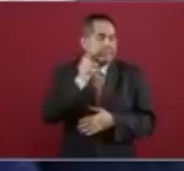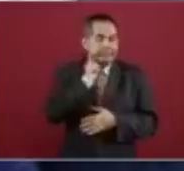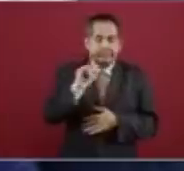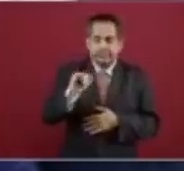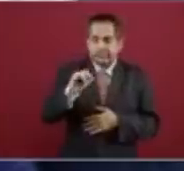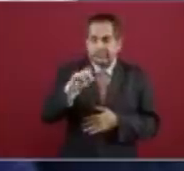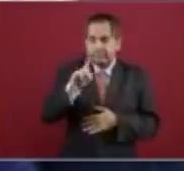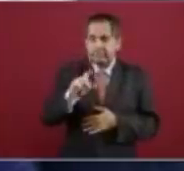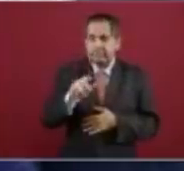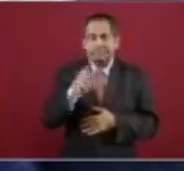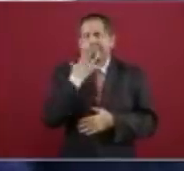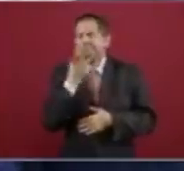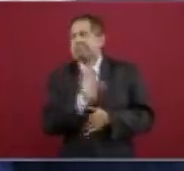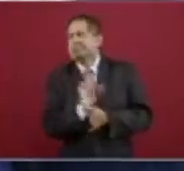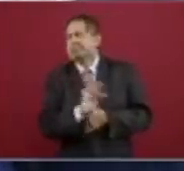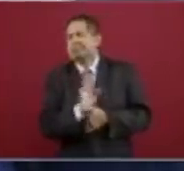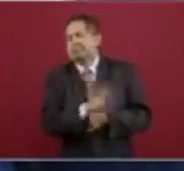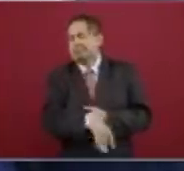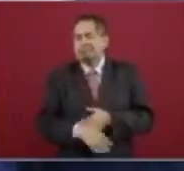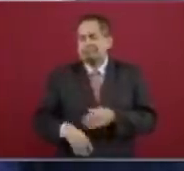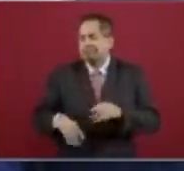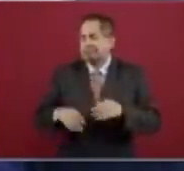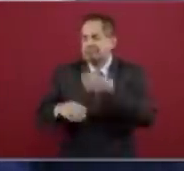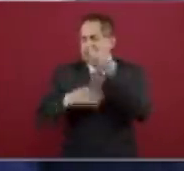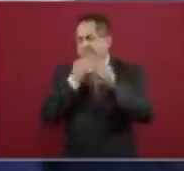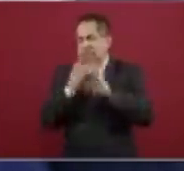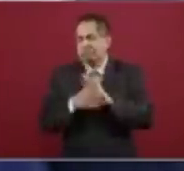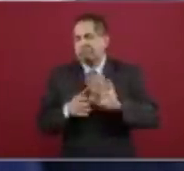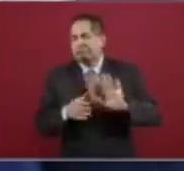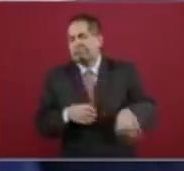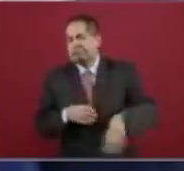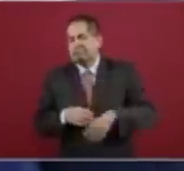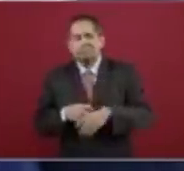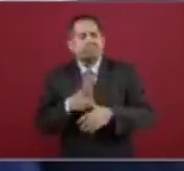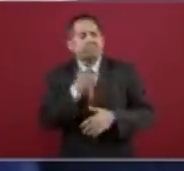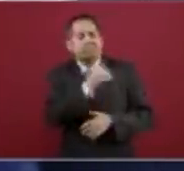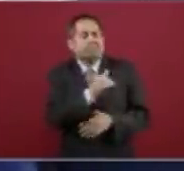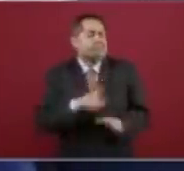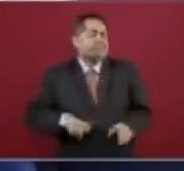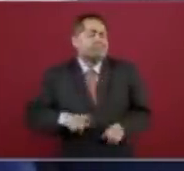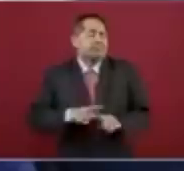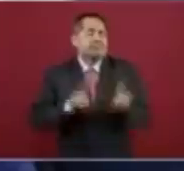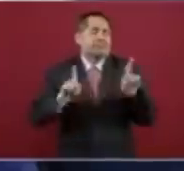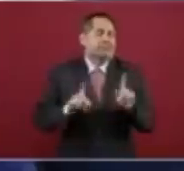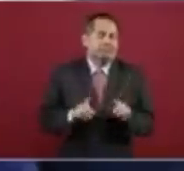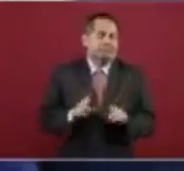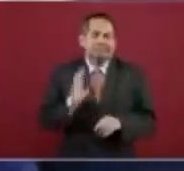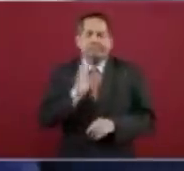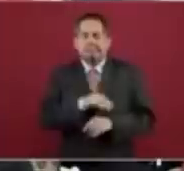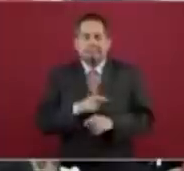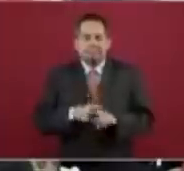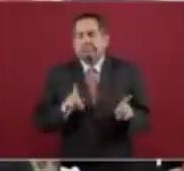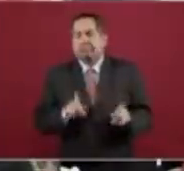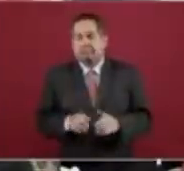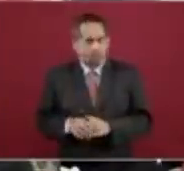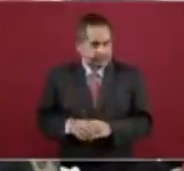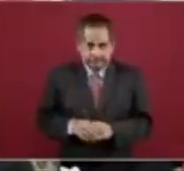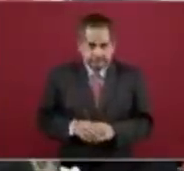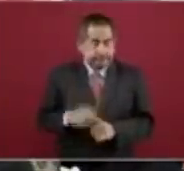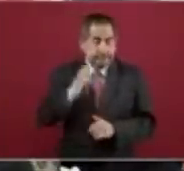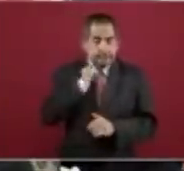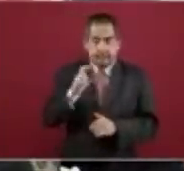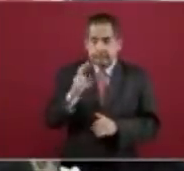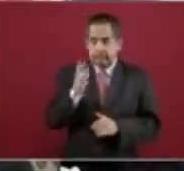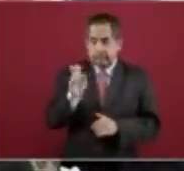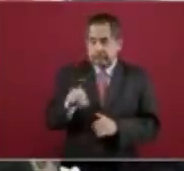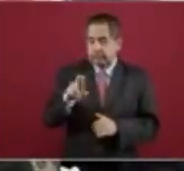Castro minimiza la situación con una declaración diciendo: solo es un estilo de gobierno diferente. El senador Rubén Rocha